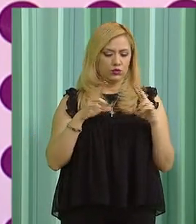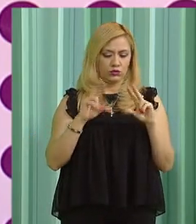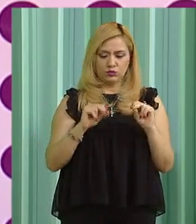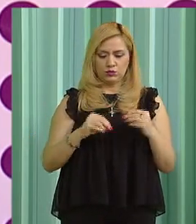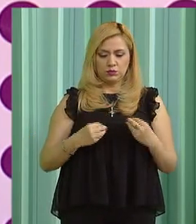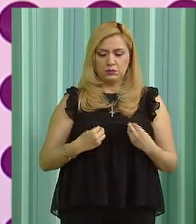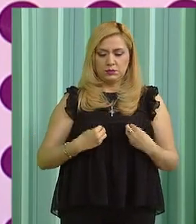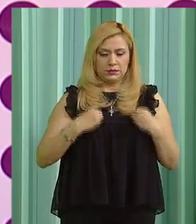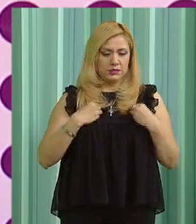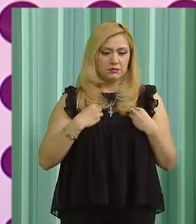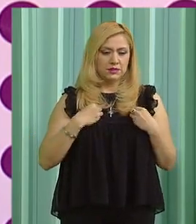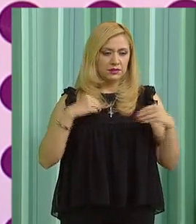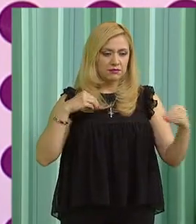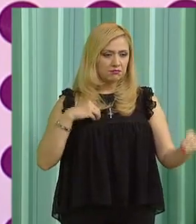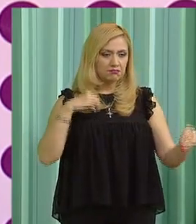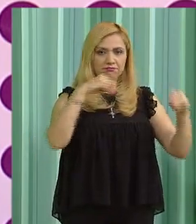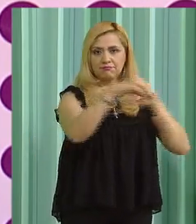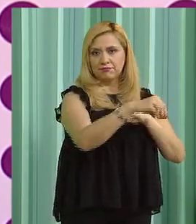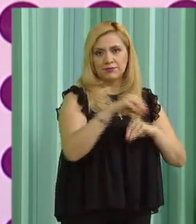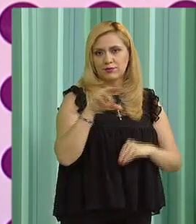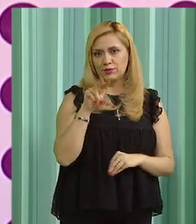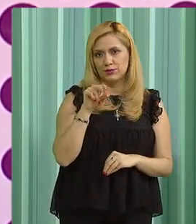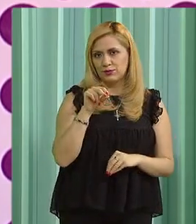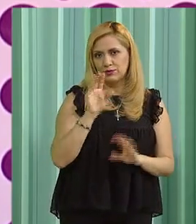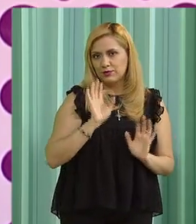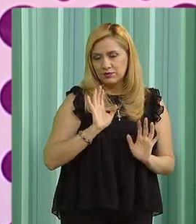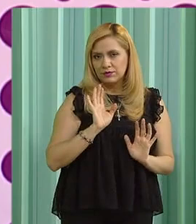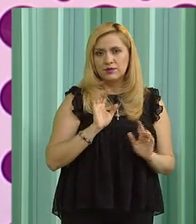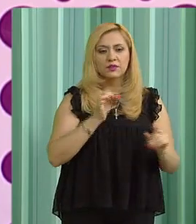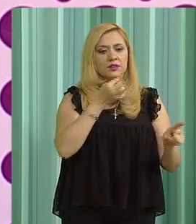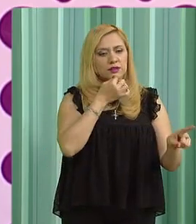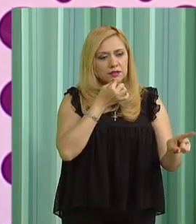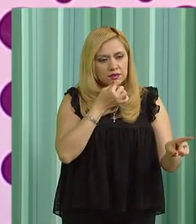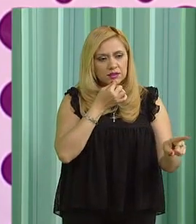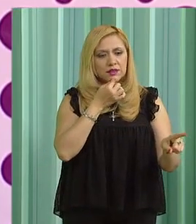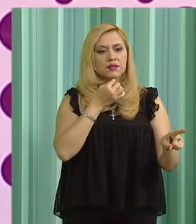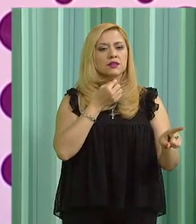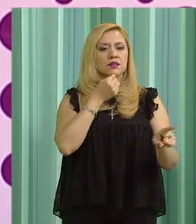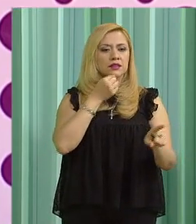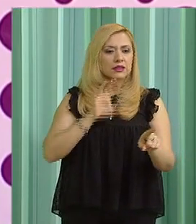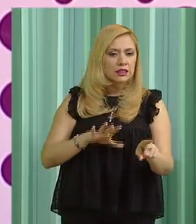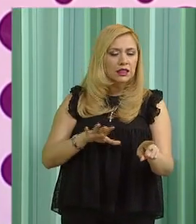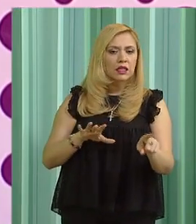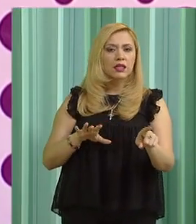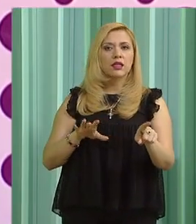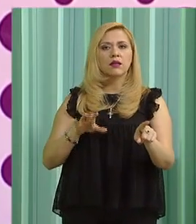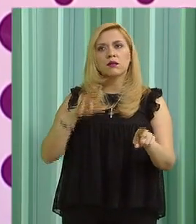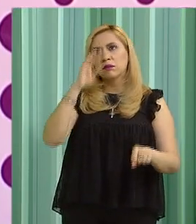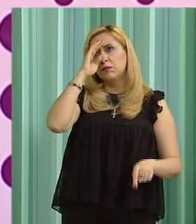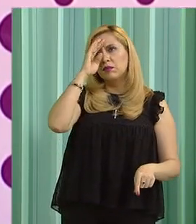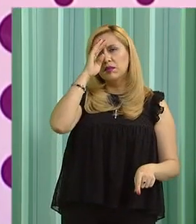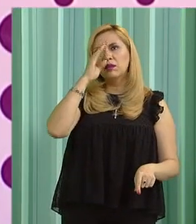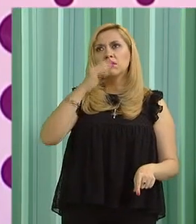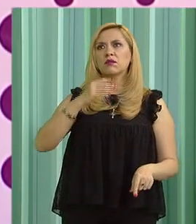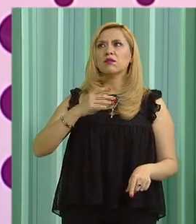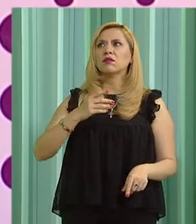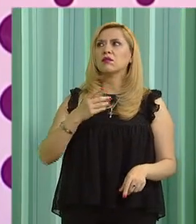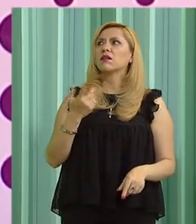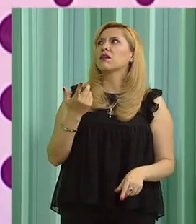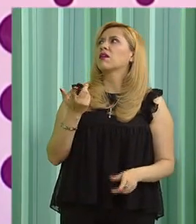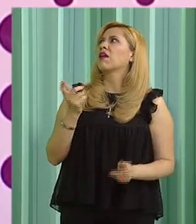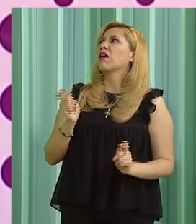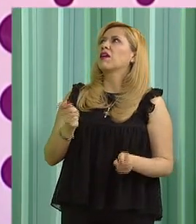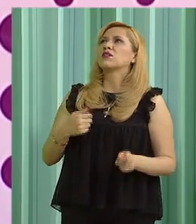estamos en esos zapatos de cada persona que llega, cada niño o niña, pensemos, ¿pero qué puedo hacer yo?